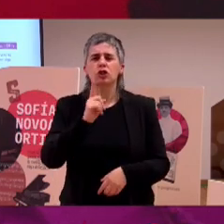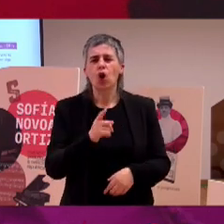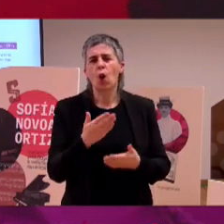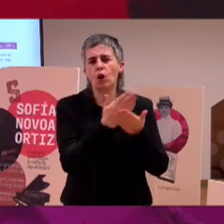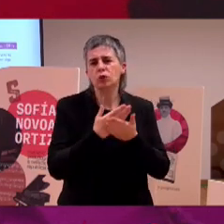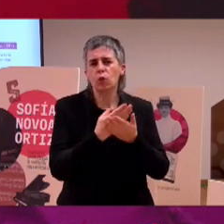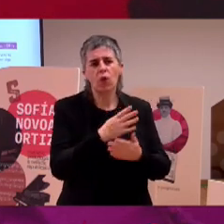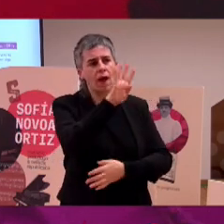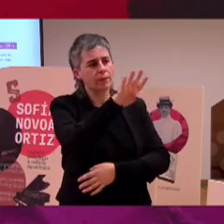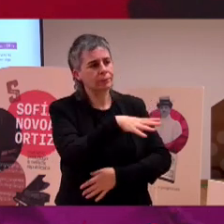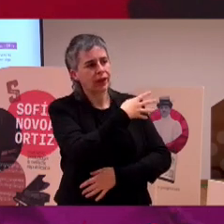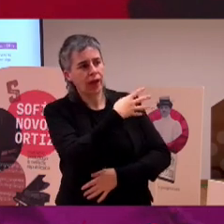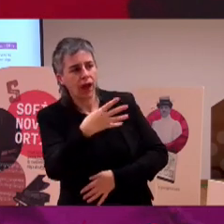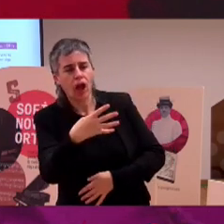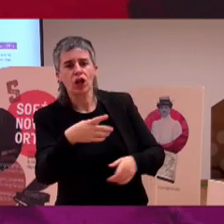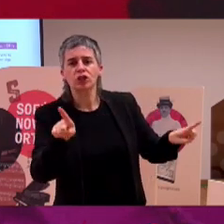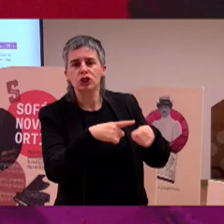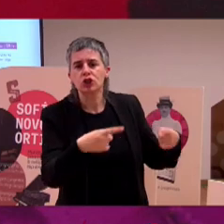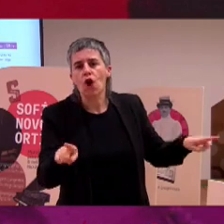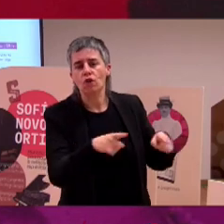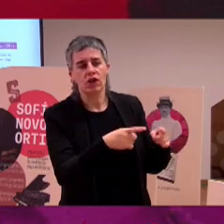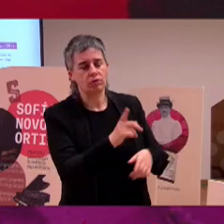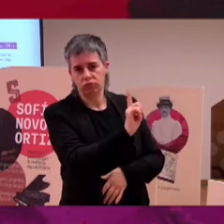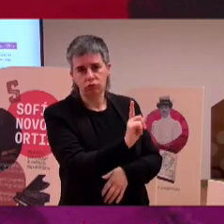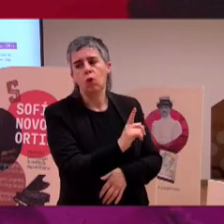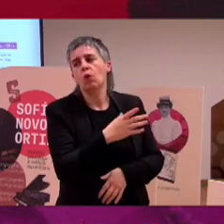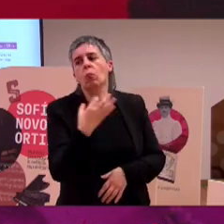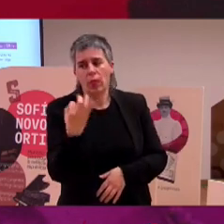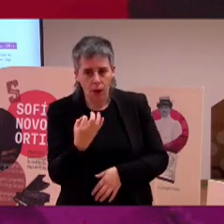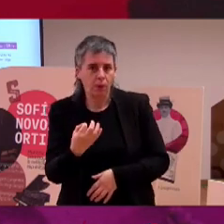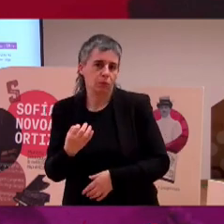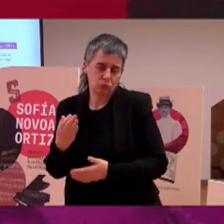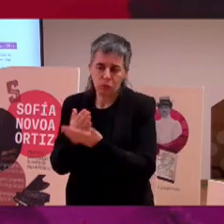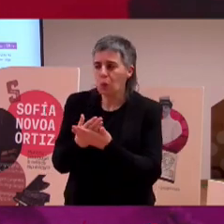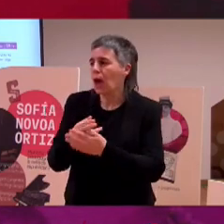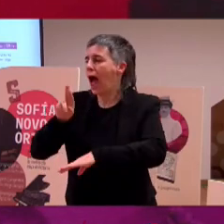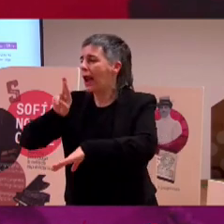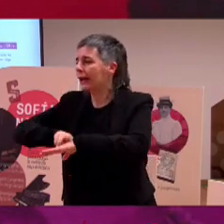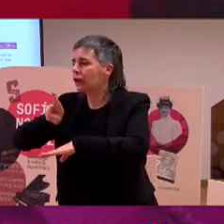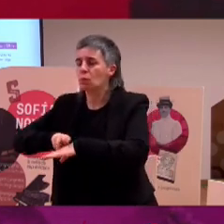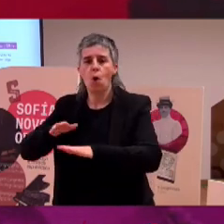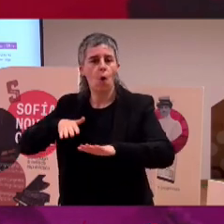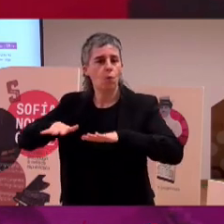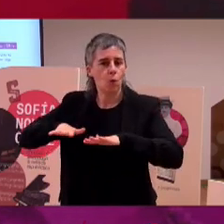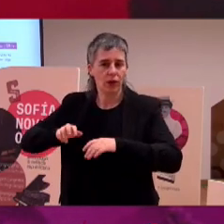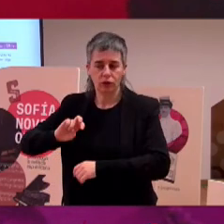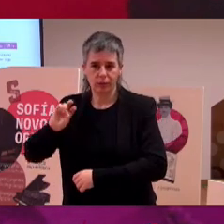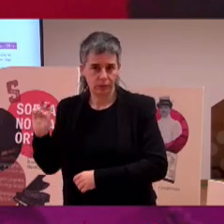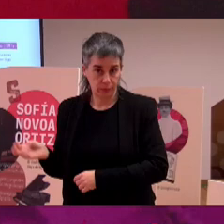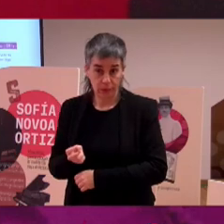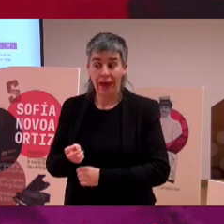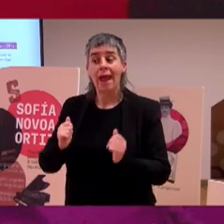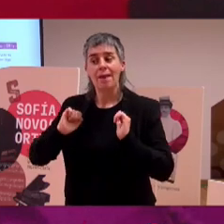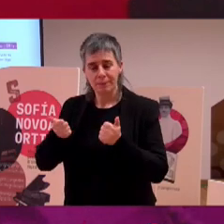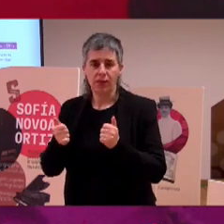é facer ritmos, facer movimento, outras cousas. Ela o introduce, en Barcelona hai outro home